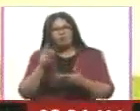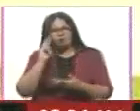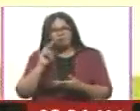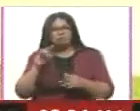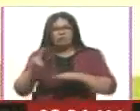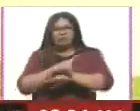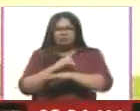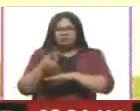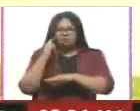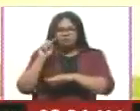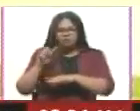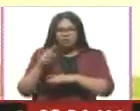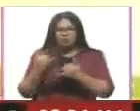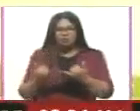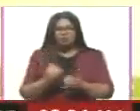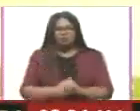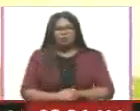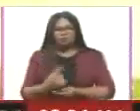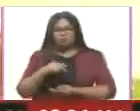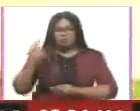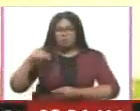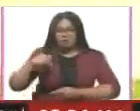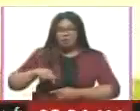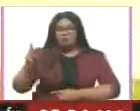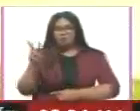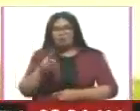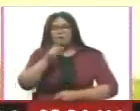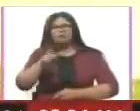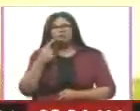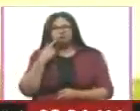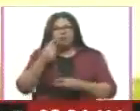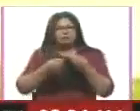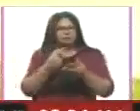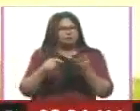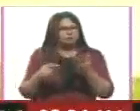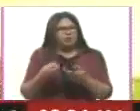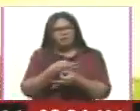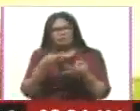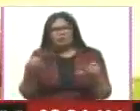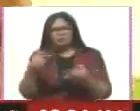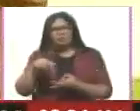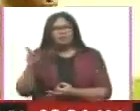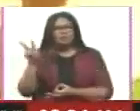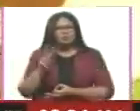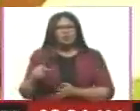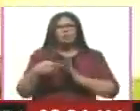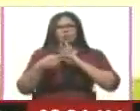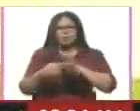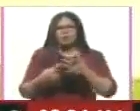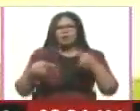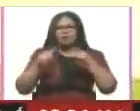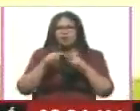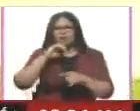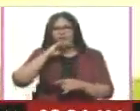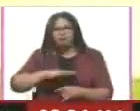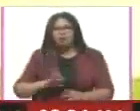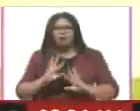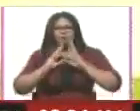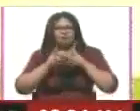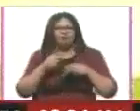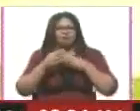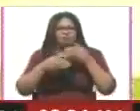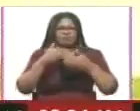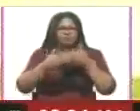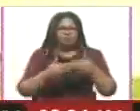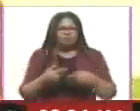arquitectónico que nosotros tenemos en Venezuela, de esa gente que ha hecho cosas maravillosas, mostrar todo eso, esa historia, contarla paso por